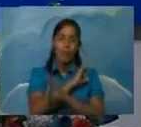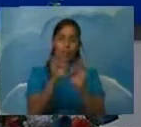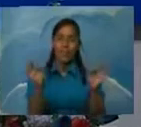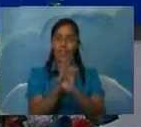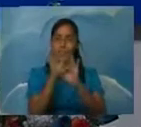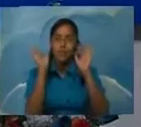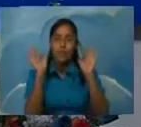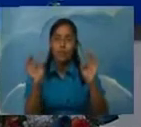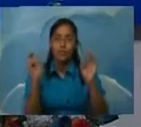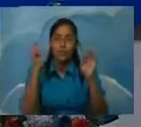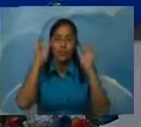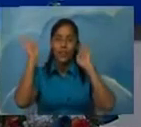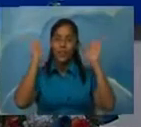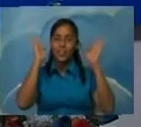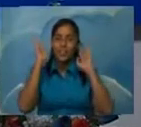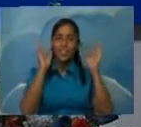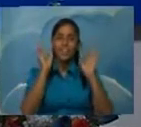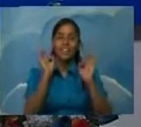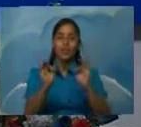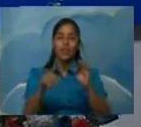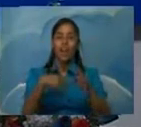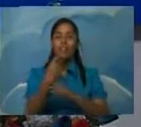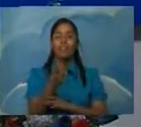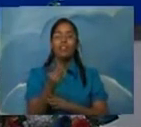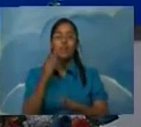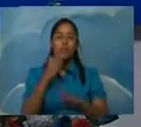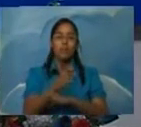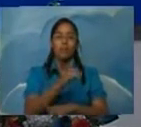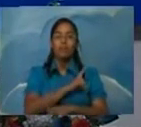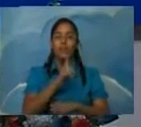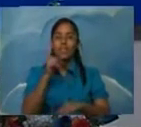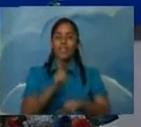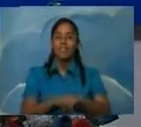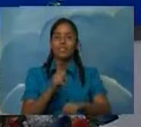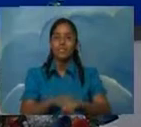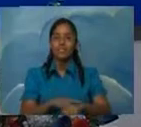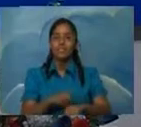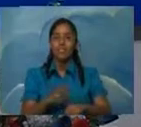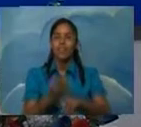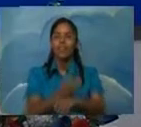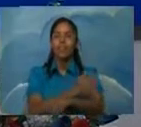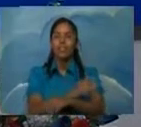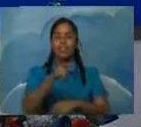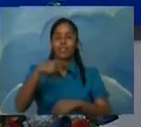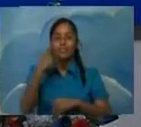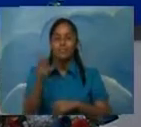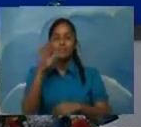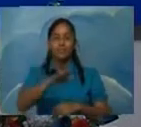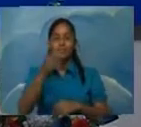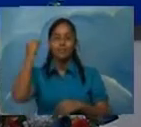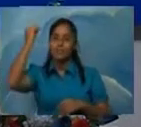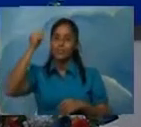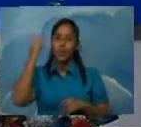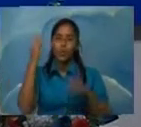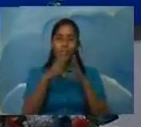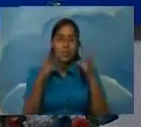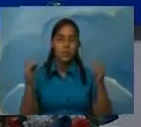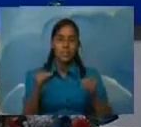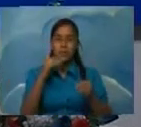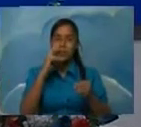ningún ruido durante media hora. Ay, pero después de esa media hora, tápense los oídos,